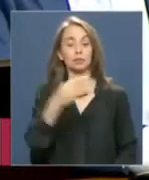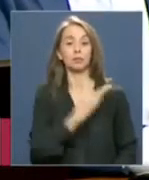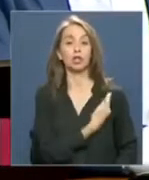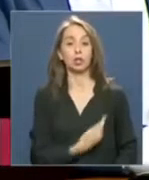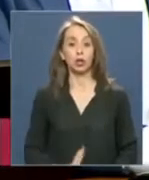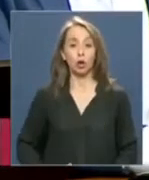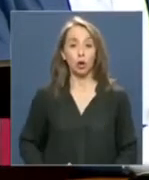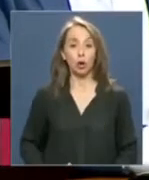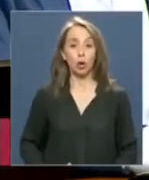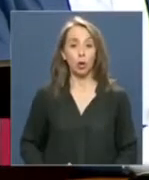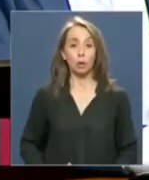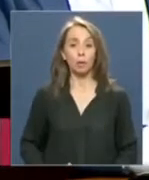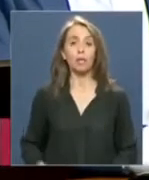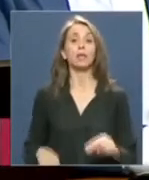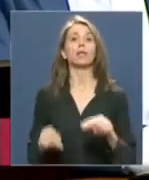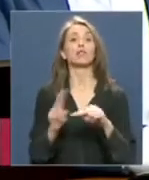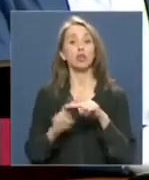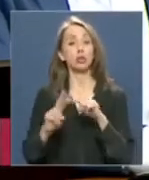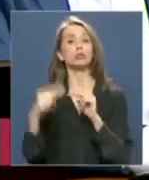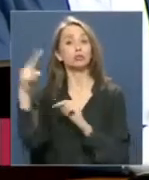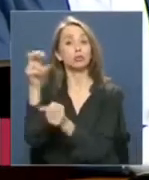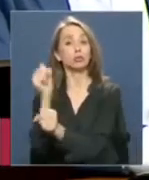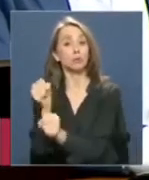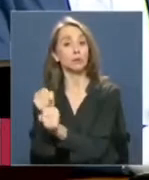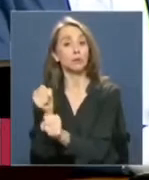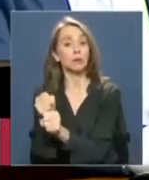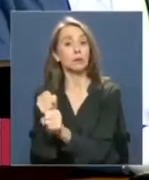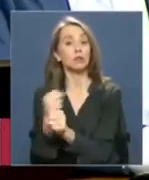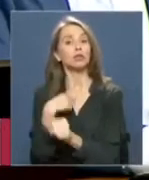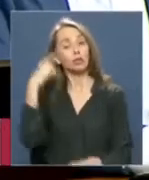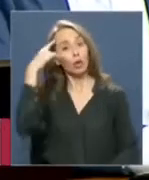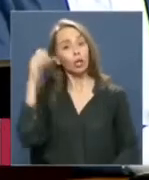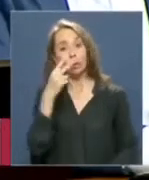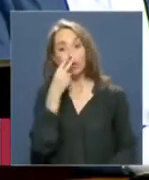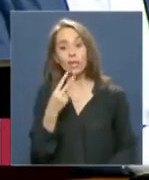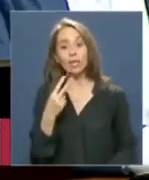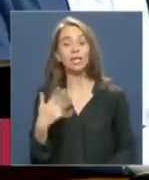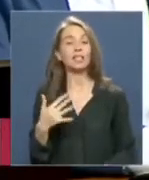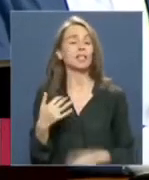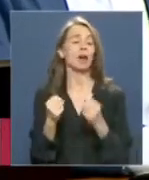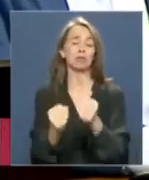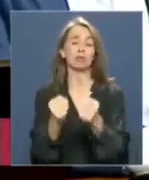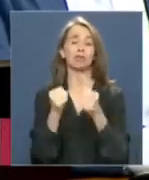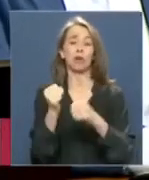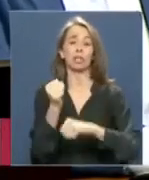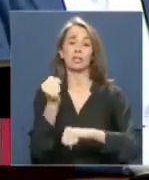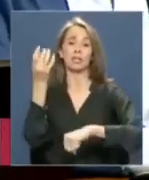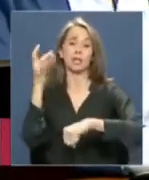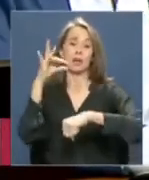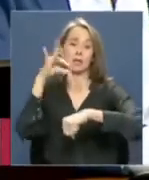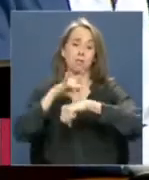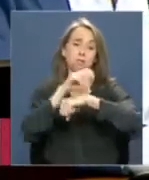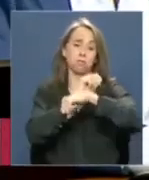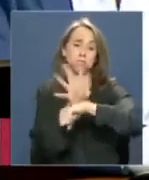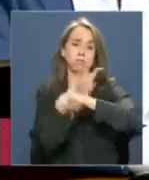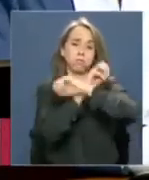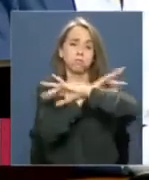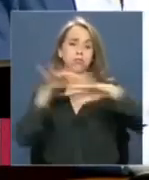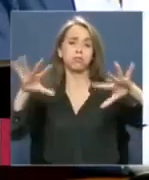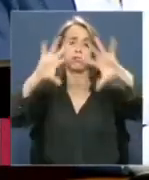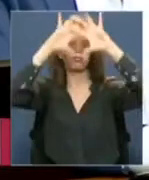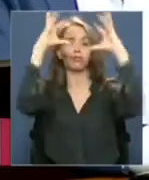gobierno hizo parte de la pega, pero creo que ante una pandemia tan brutal como la que está viviendo la